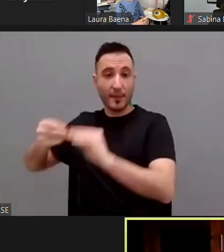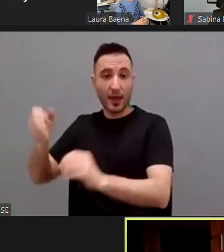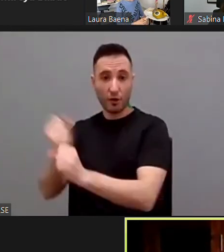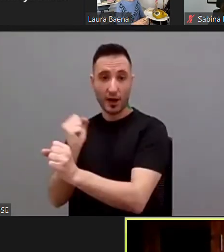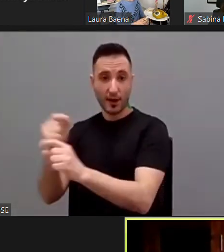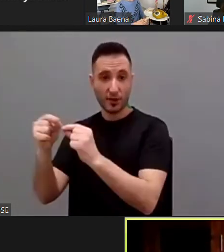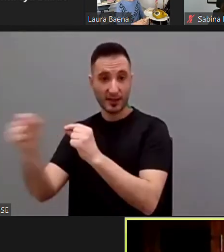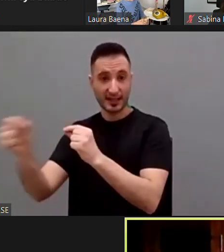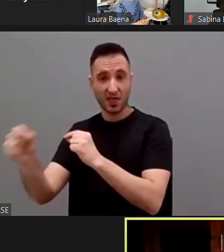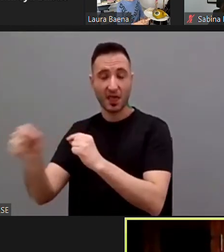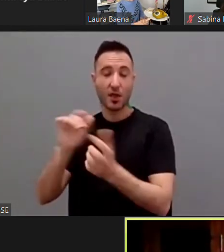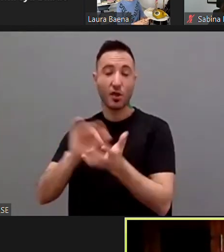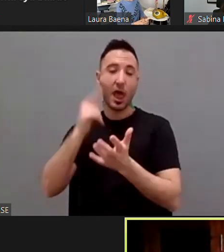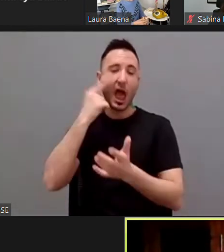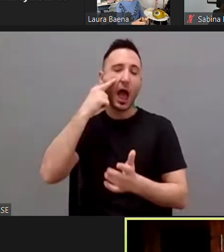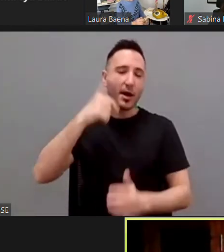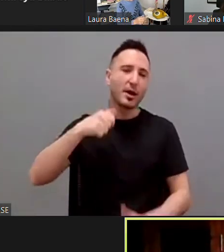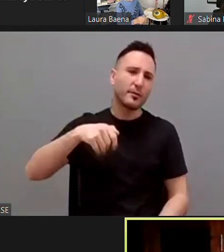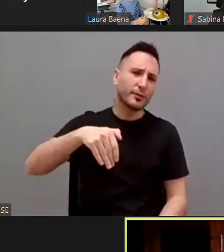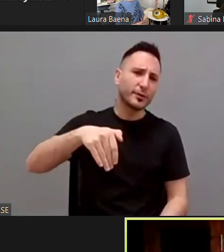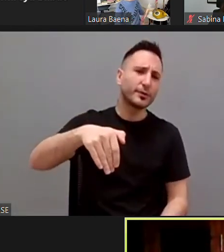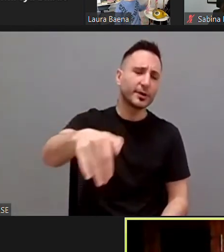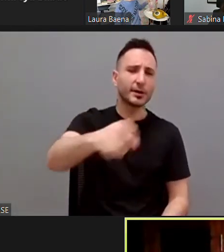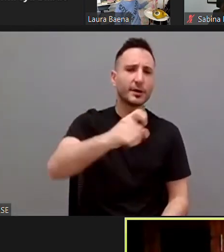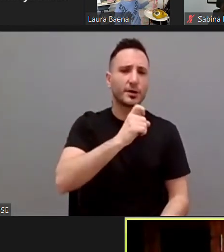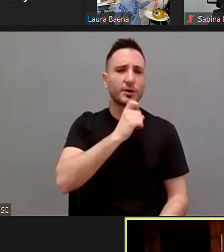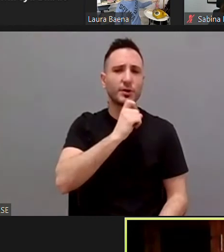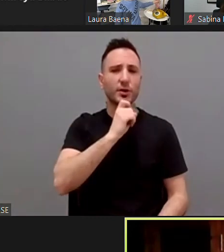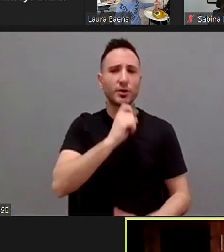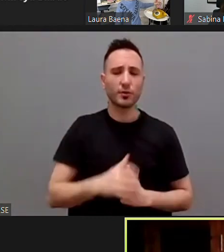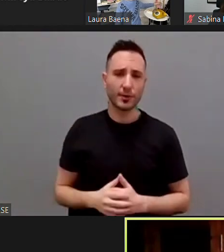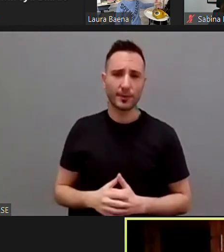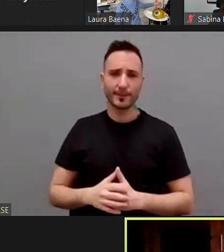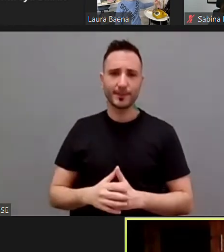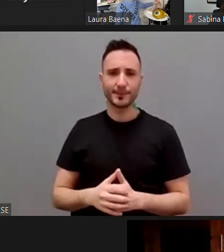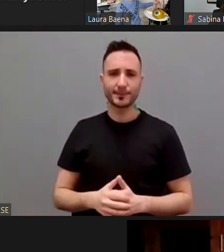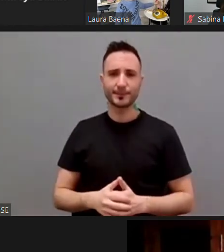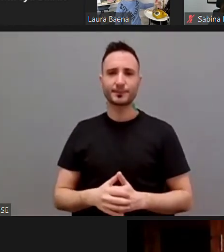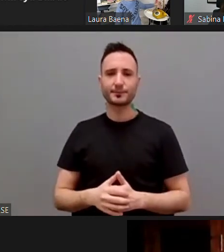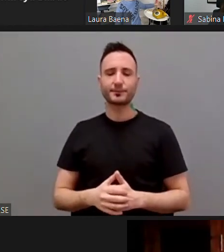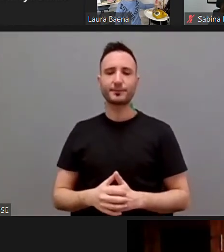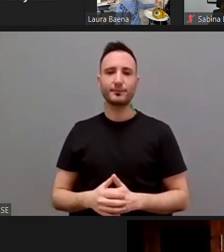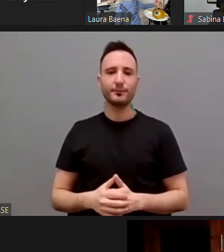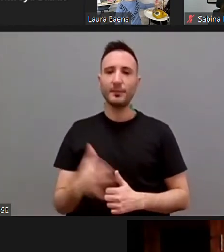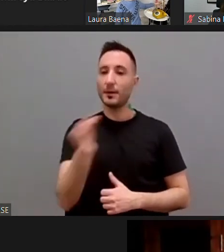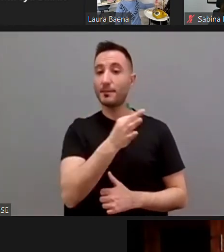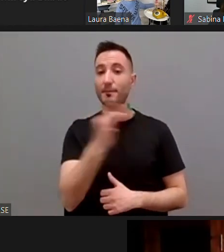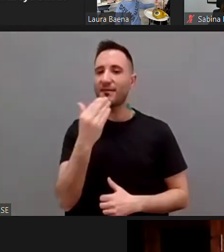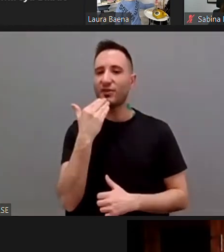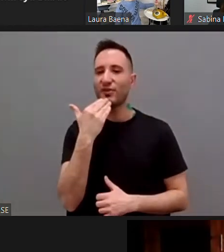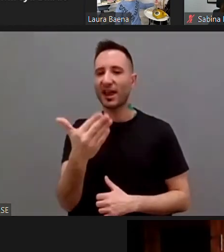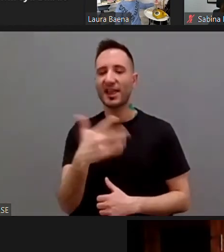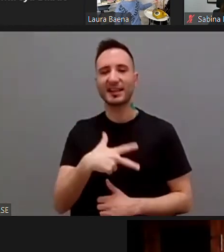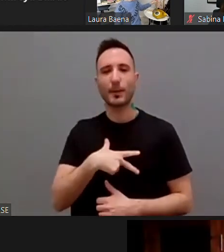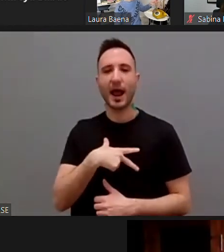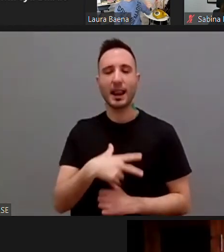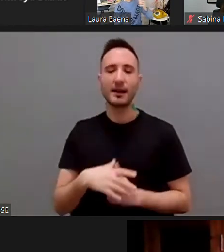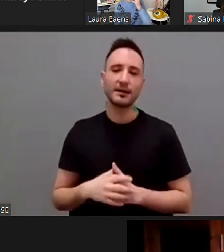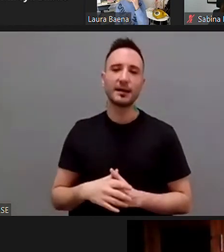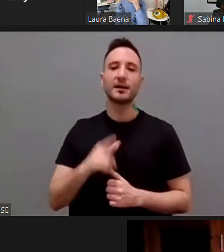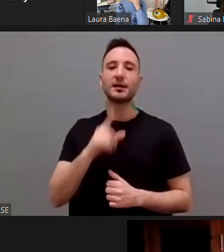va moviendo la doctrina y la jurisprudencia en esta posición. Perfecto, Ismael. Nos dice Paqui